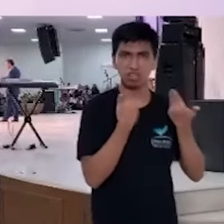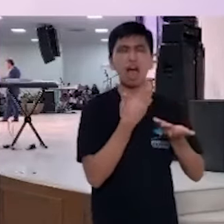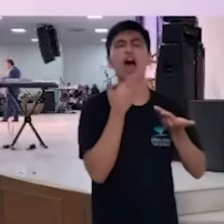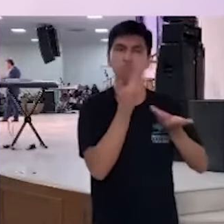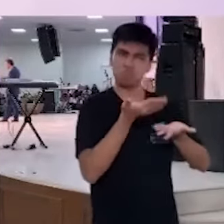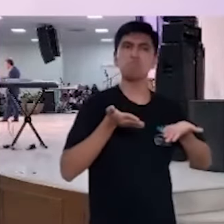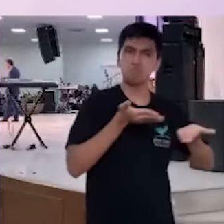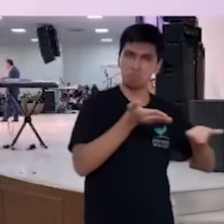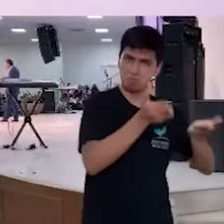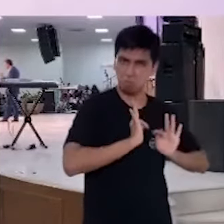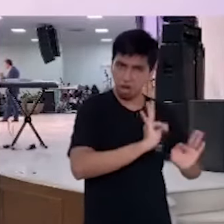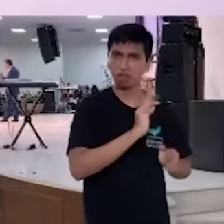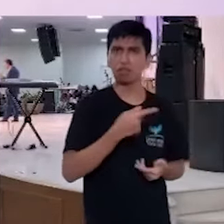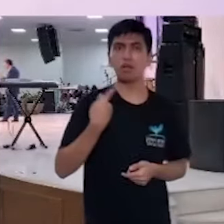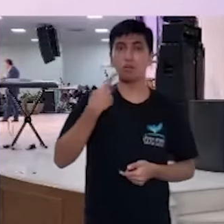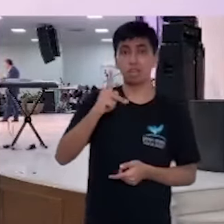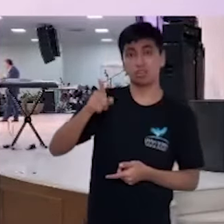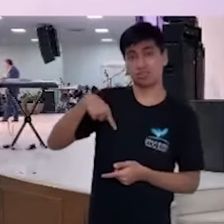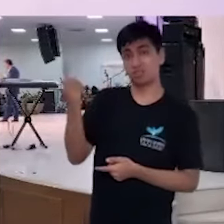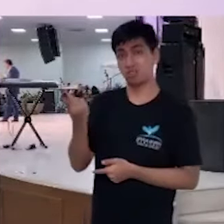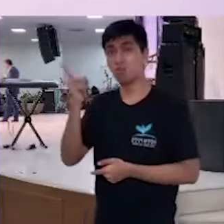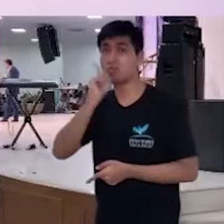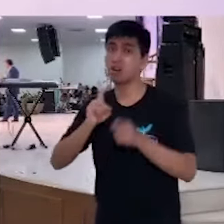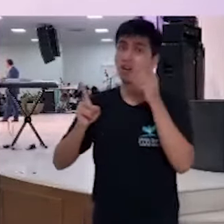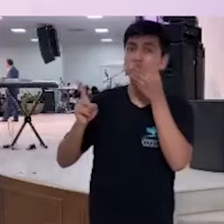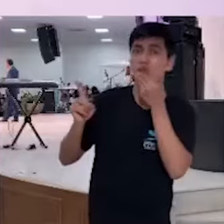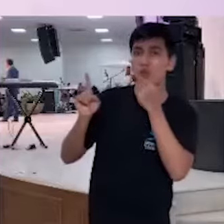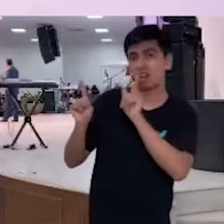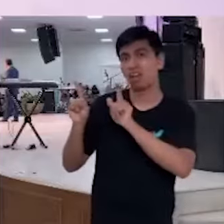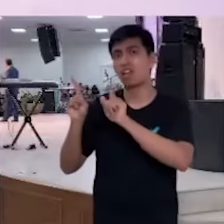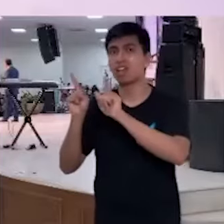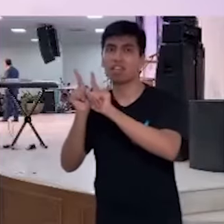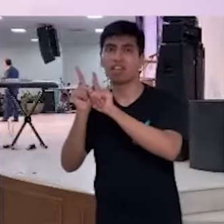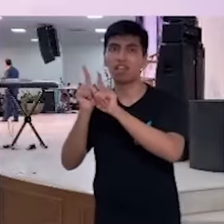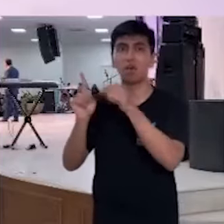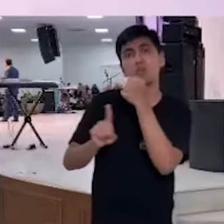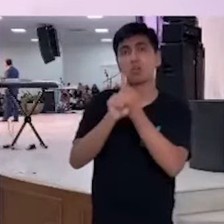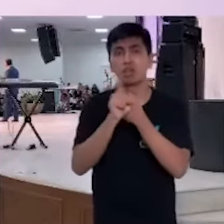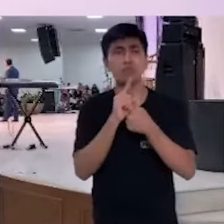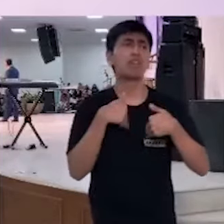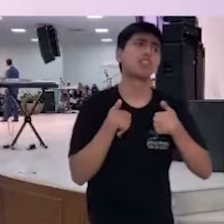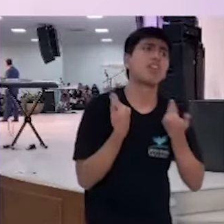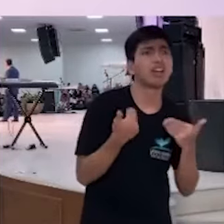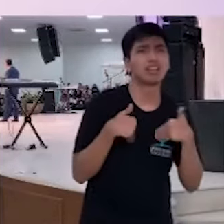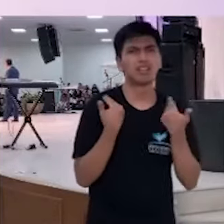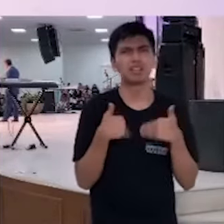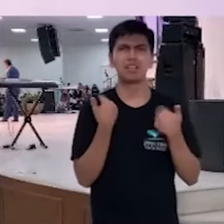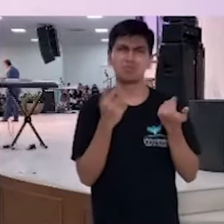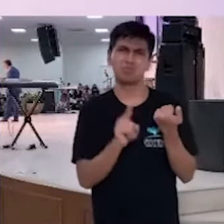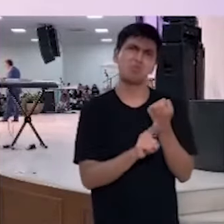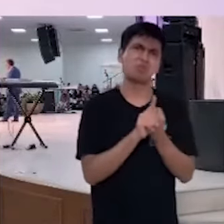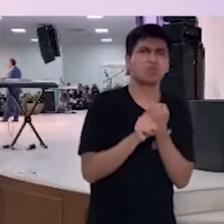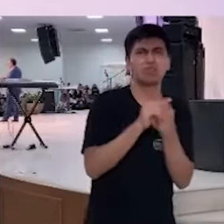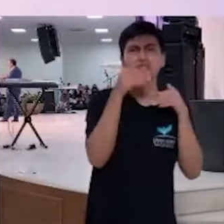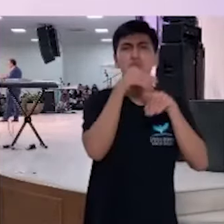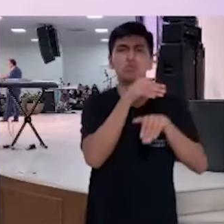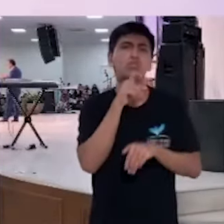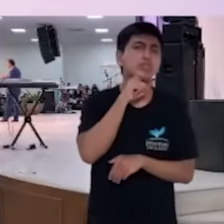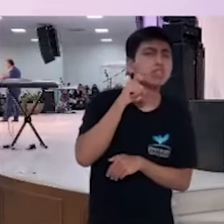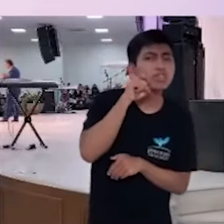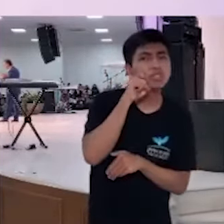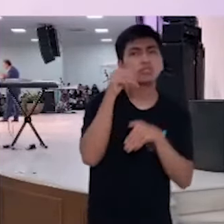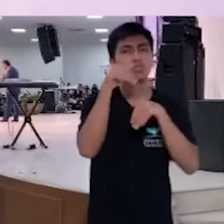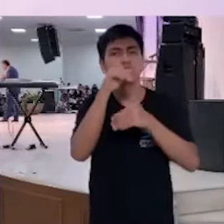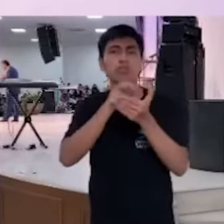Ahora, ¿cómo evitamos esa confianza emocional? ¿Cómo podemos evitar esa confianza emocional? Bueno, muy